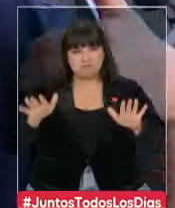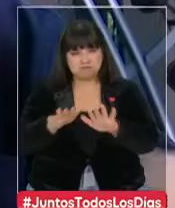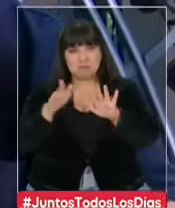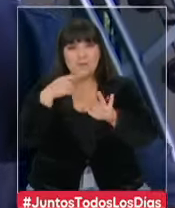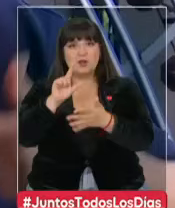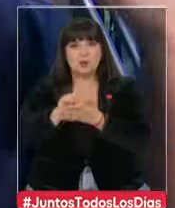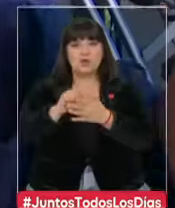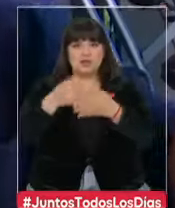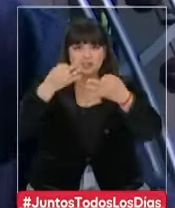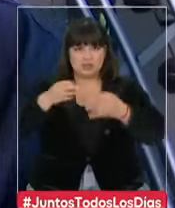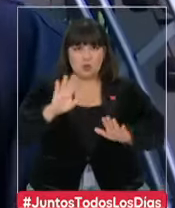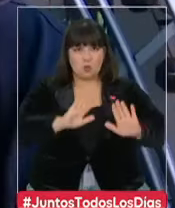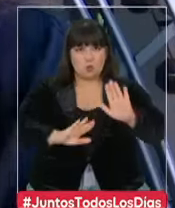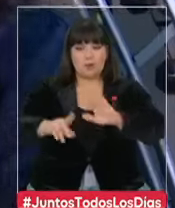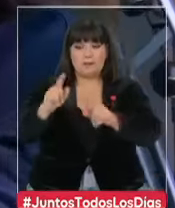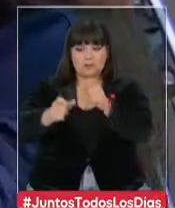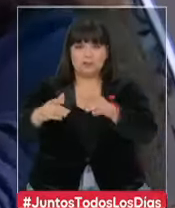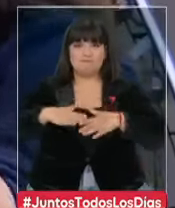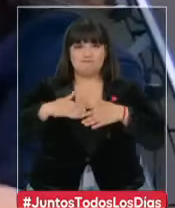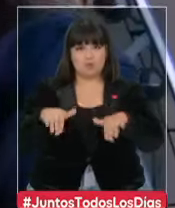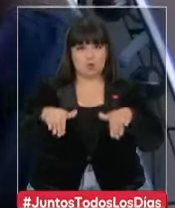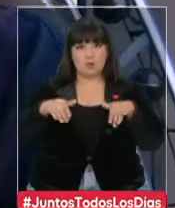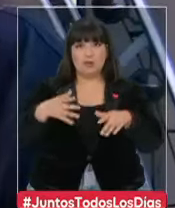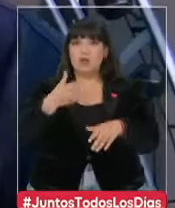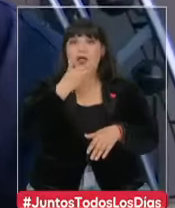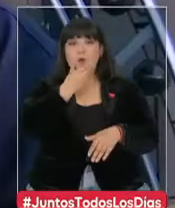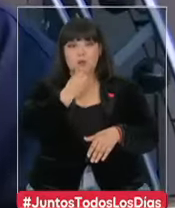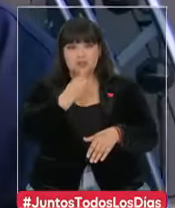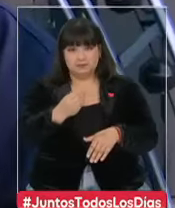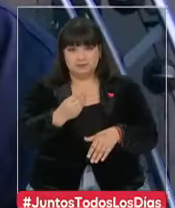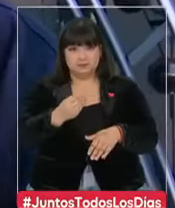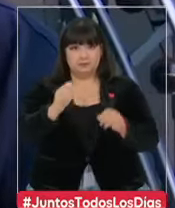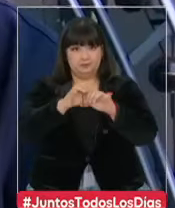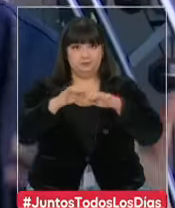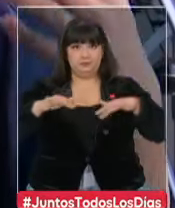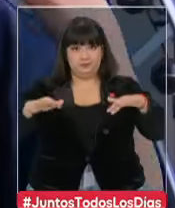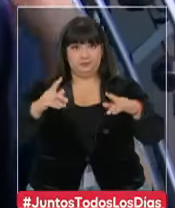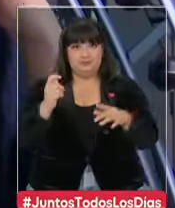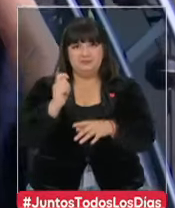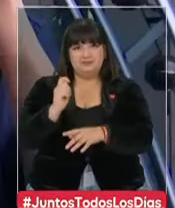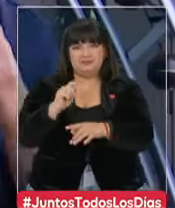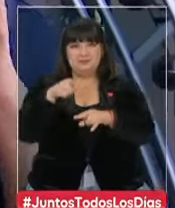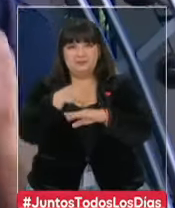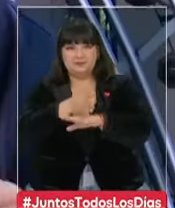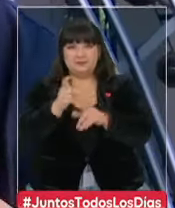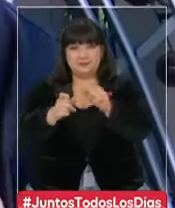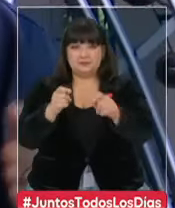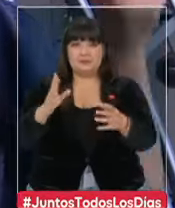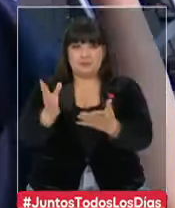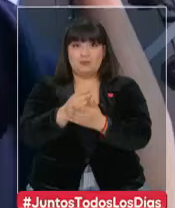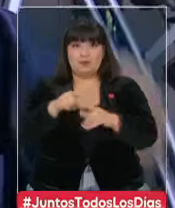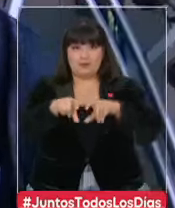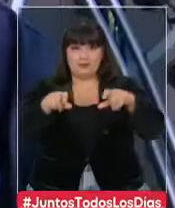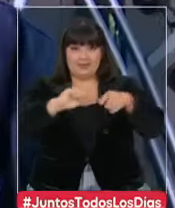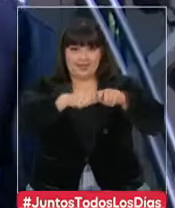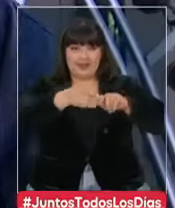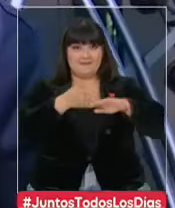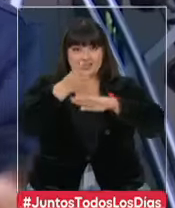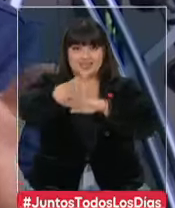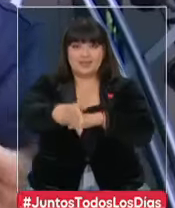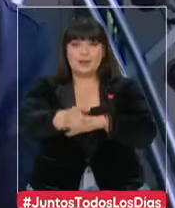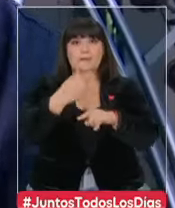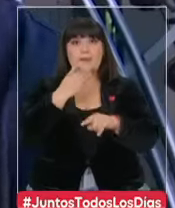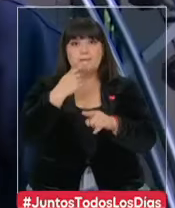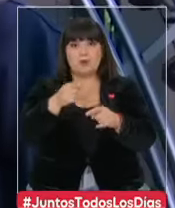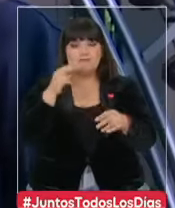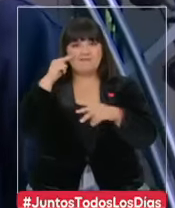un espacio de seguridad, para que la gente se sienta bien. Hay un lindo despliegue técnico para que las personas que pudieron conseguir sus entradas y venir, pero también